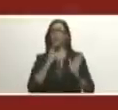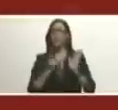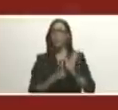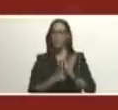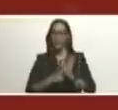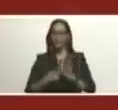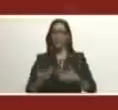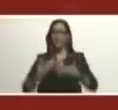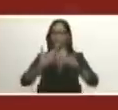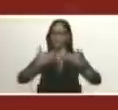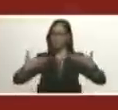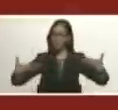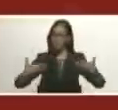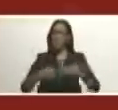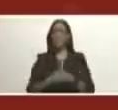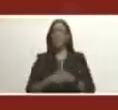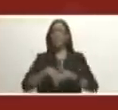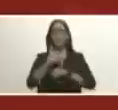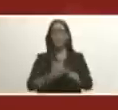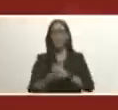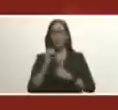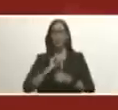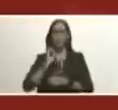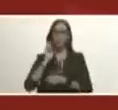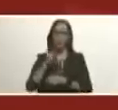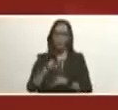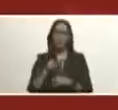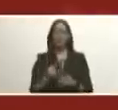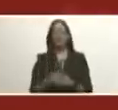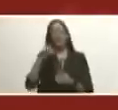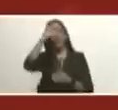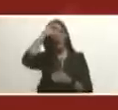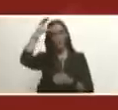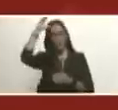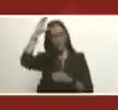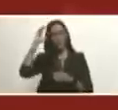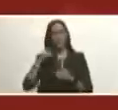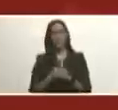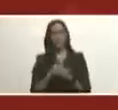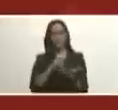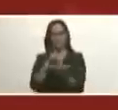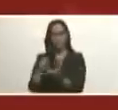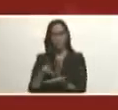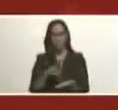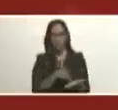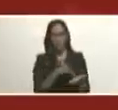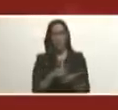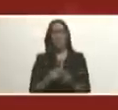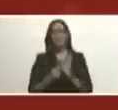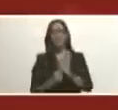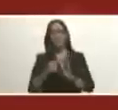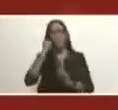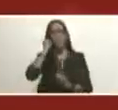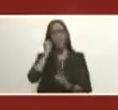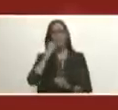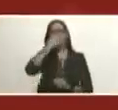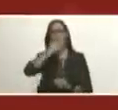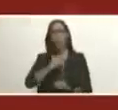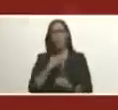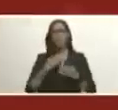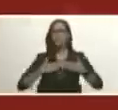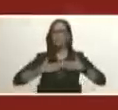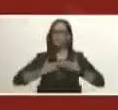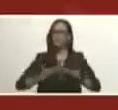líneas estratégicas impartidas por usted, con capacidad de desdoblamiento, representado por mujeres y hombres que dedican su vida